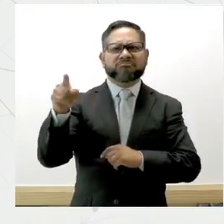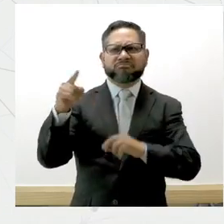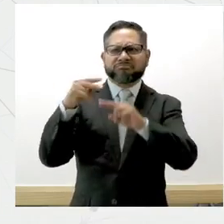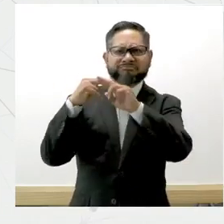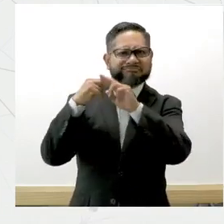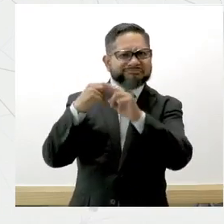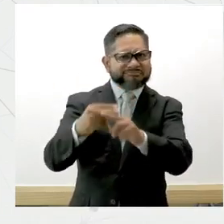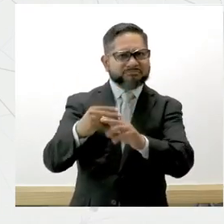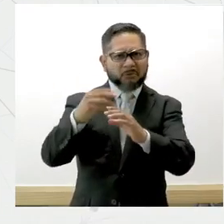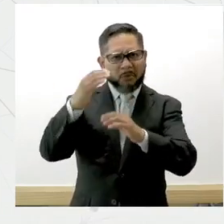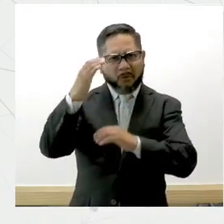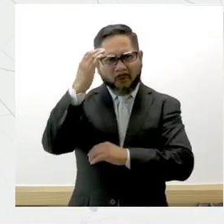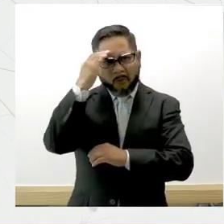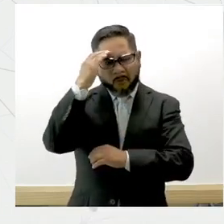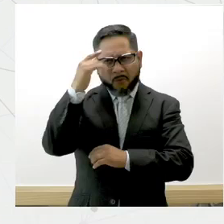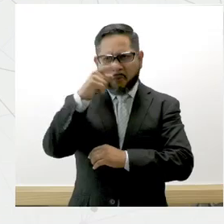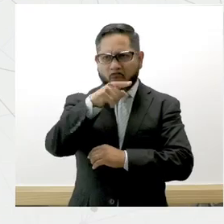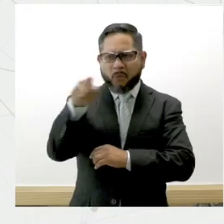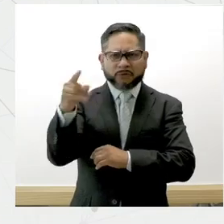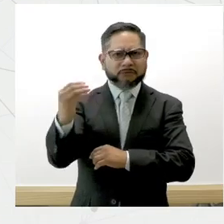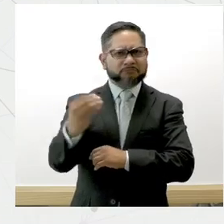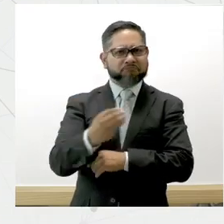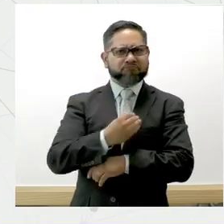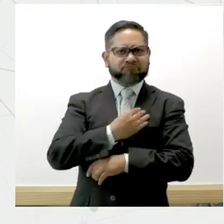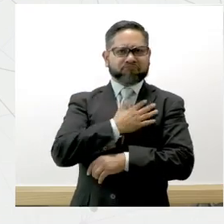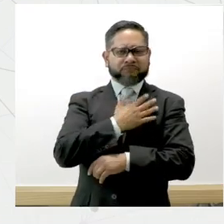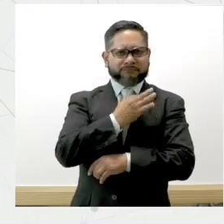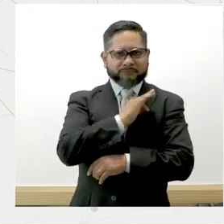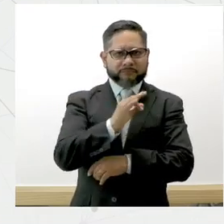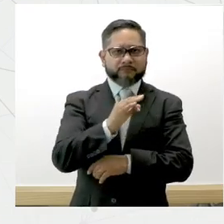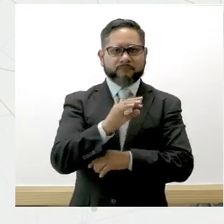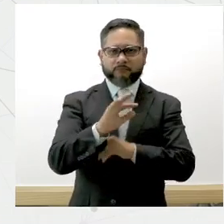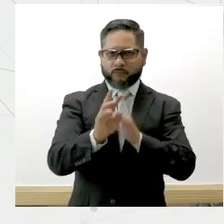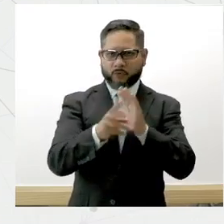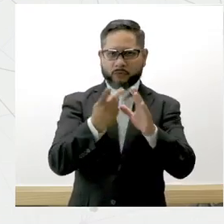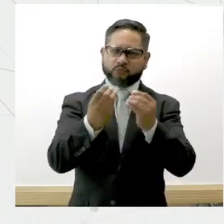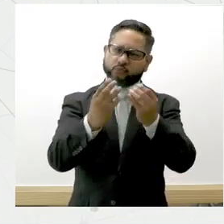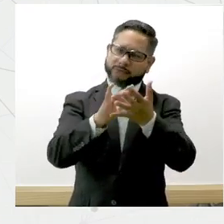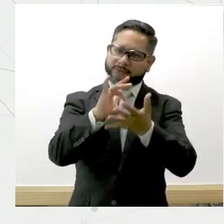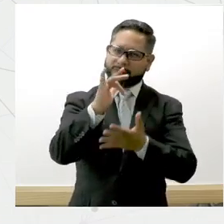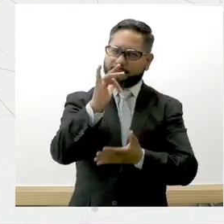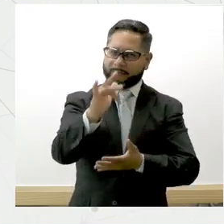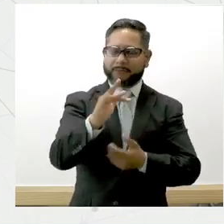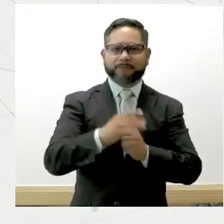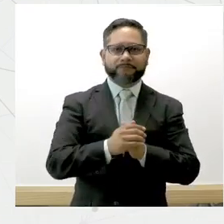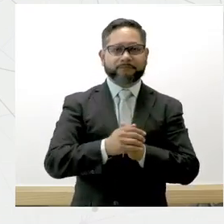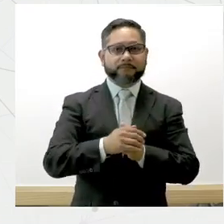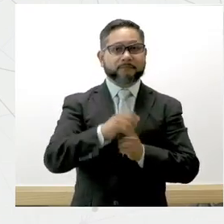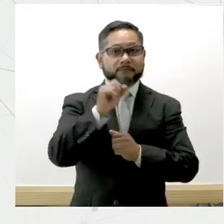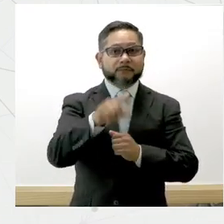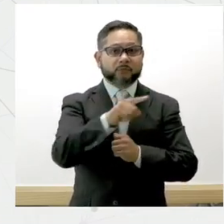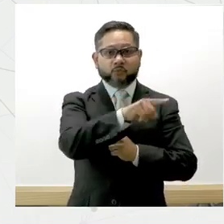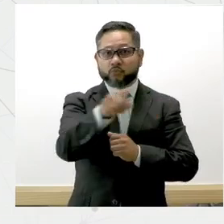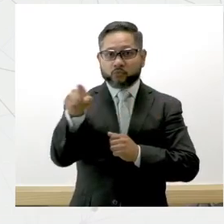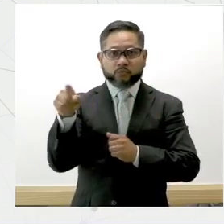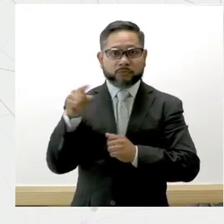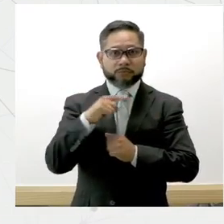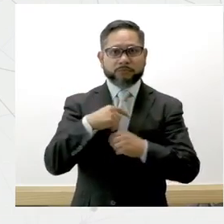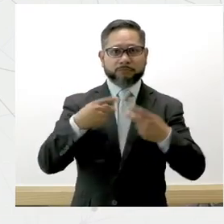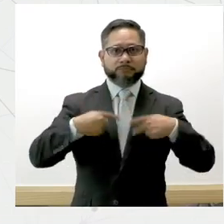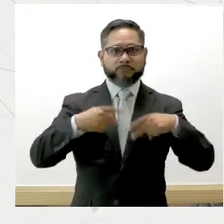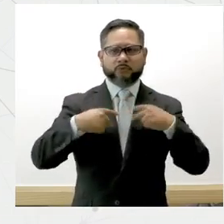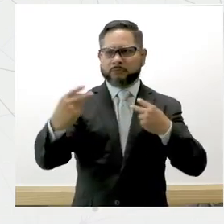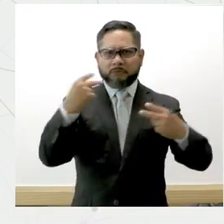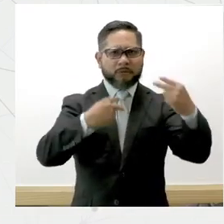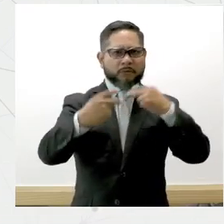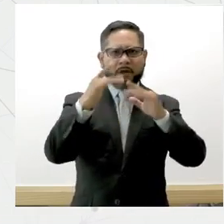unos conocimientos que inspiran. Así que, pues, nuevamente muchas gracias. Y le agradecemos también a todas las personas que se conectaron